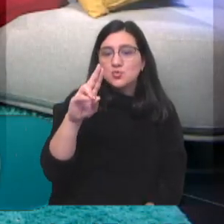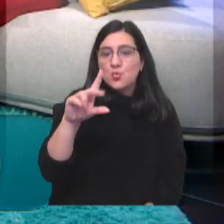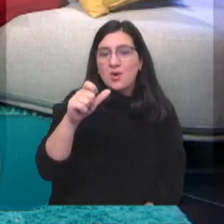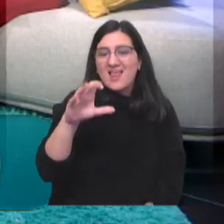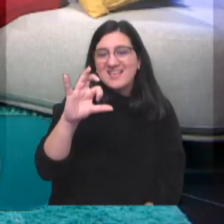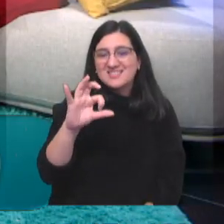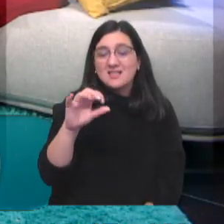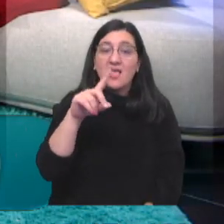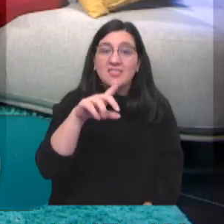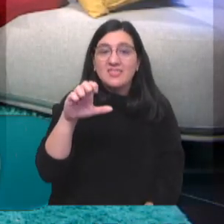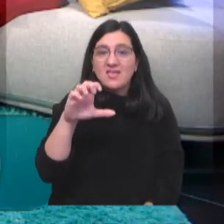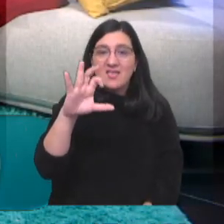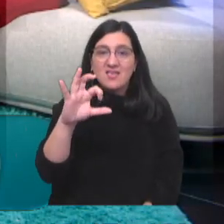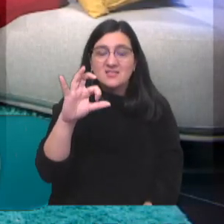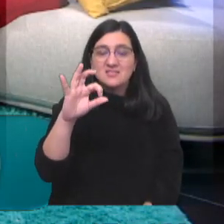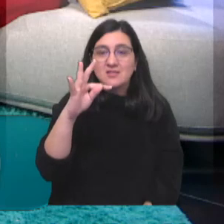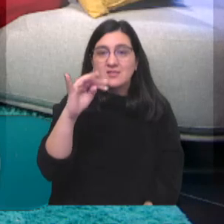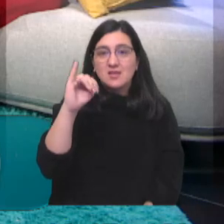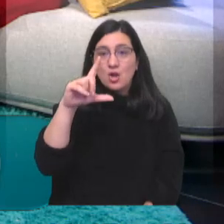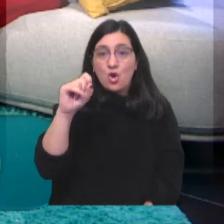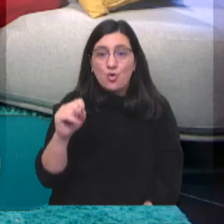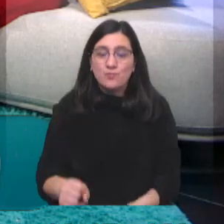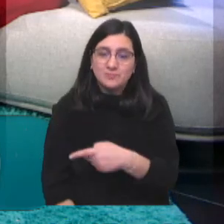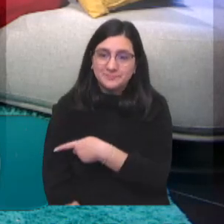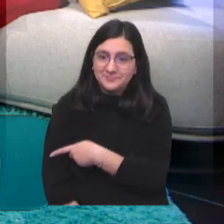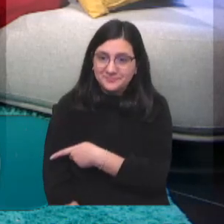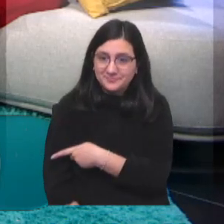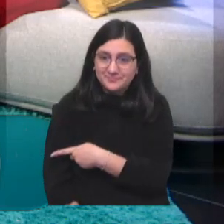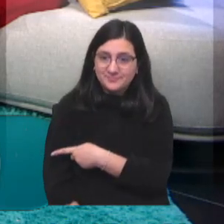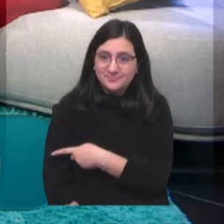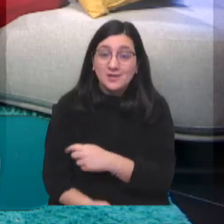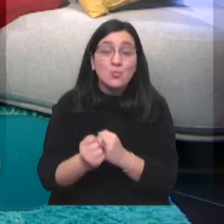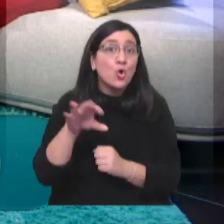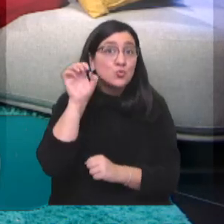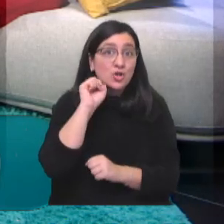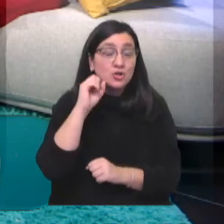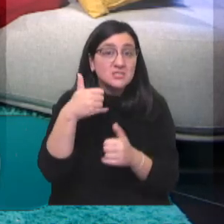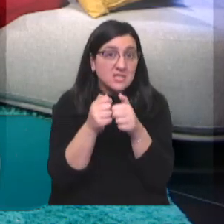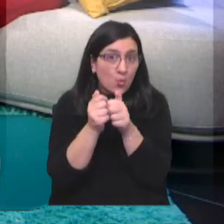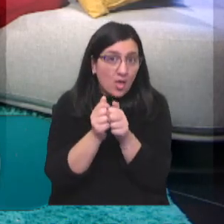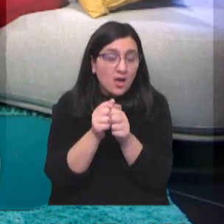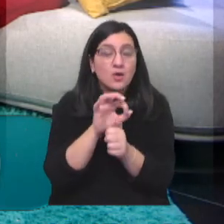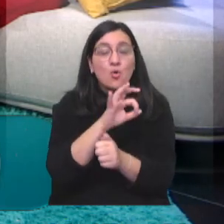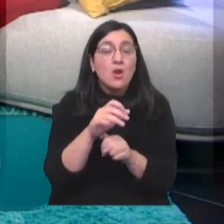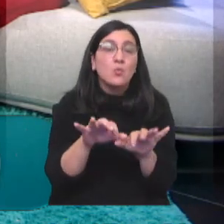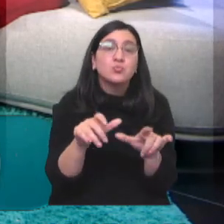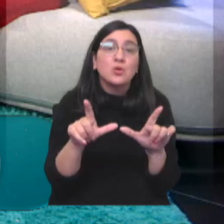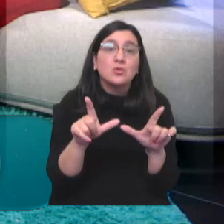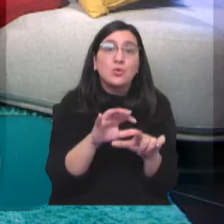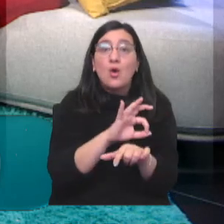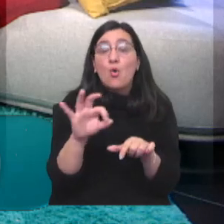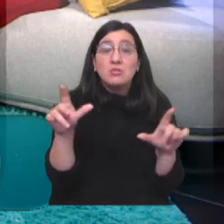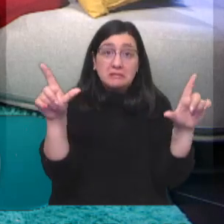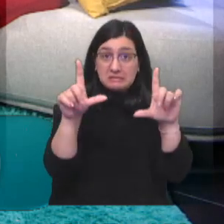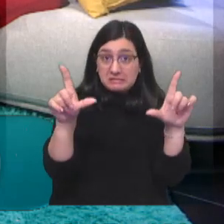Cápsulas de estilo. Y te aparece. O sea que lo puedo escuchar desde el celular. Desde el celular, desde la compu. Bien. Desde la tele,